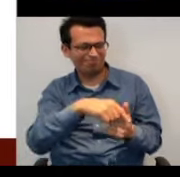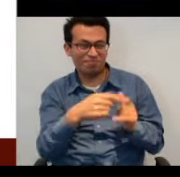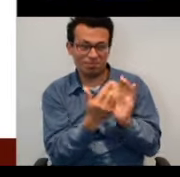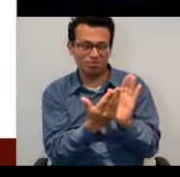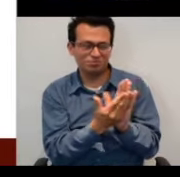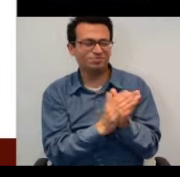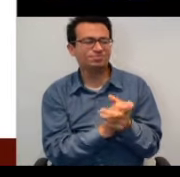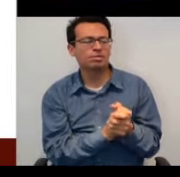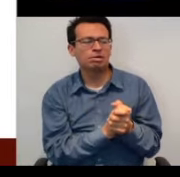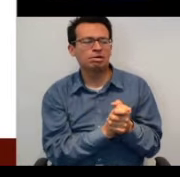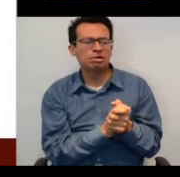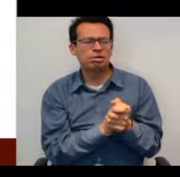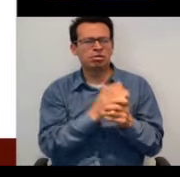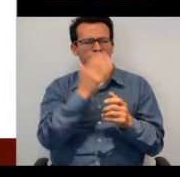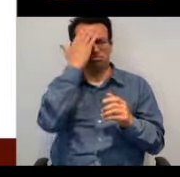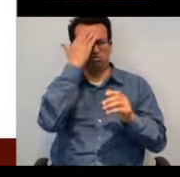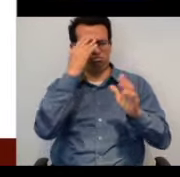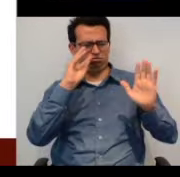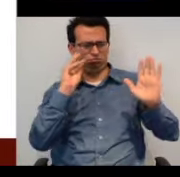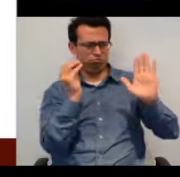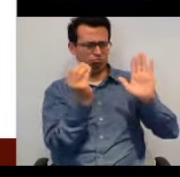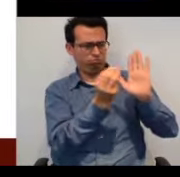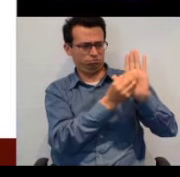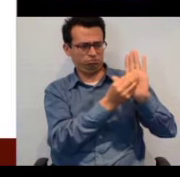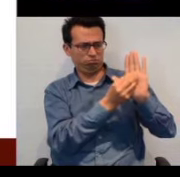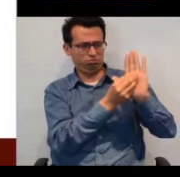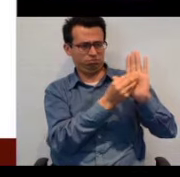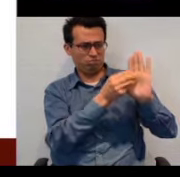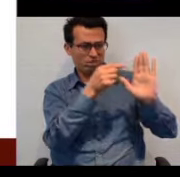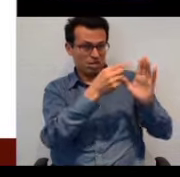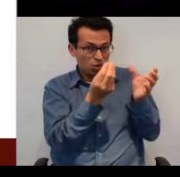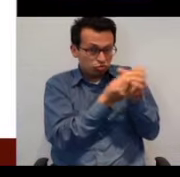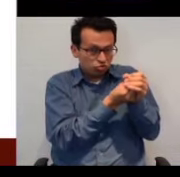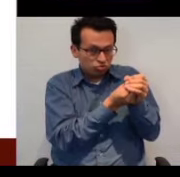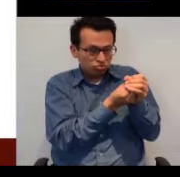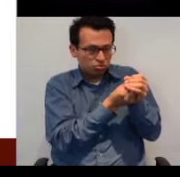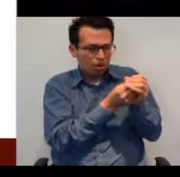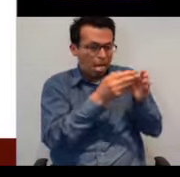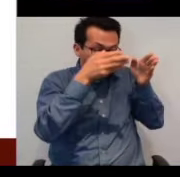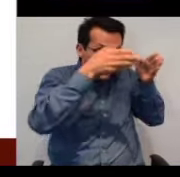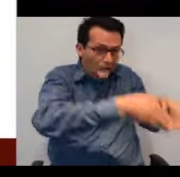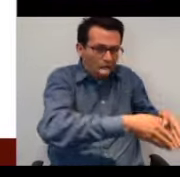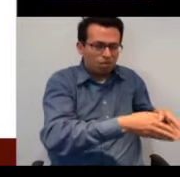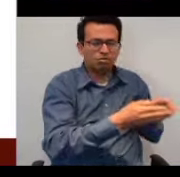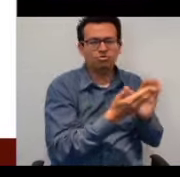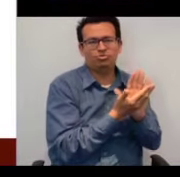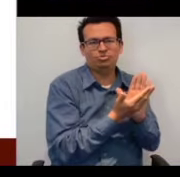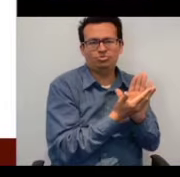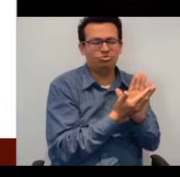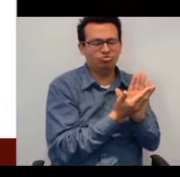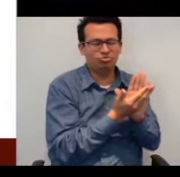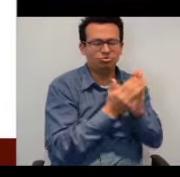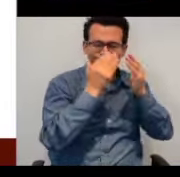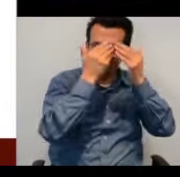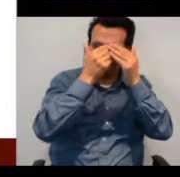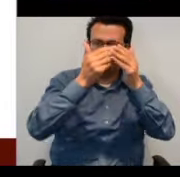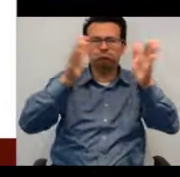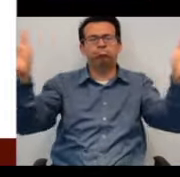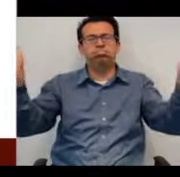paradigma se sale de lo estrictamente académico y curricular para enfocarse en lo que se ha denominado la constitución misma de lo